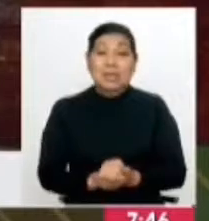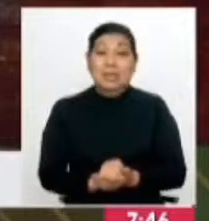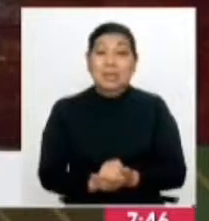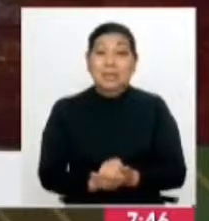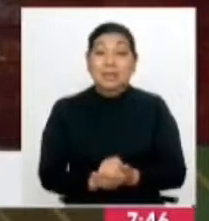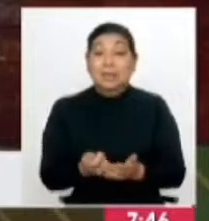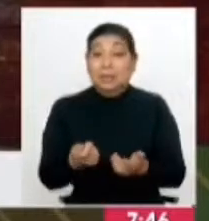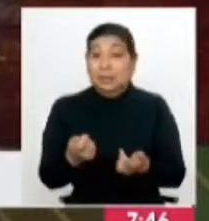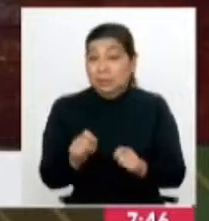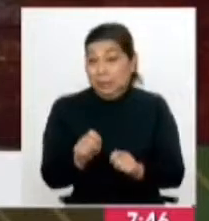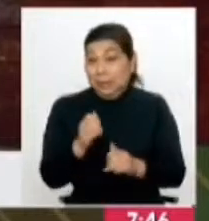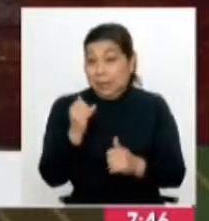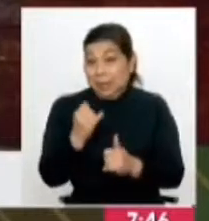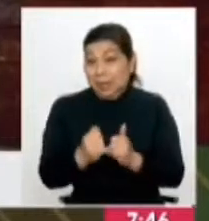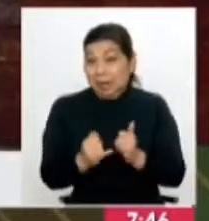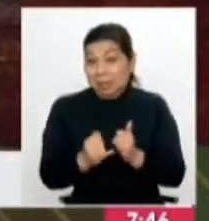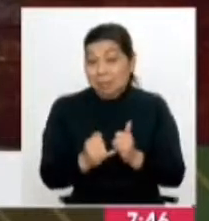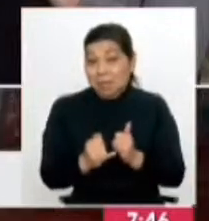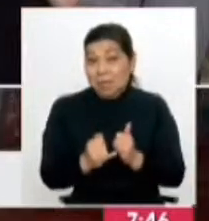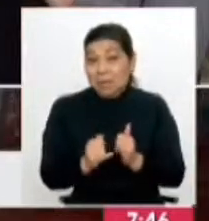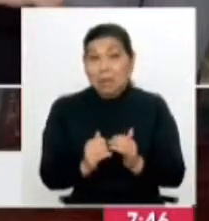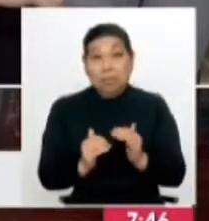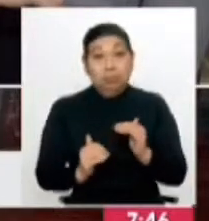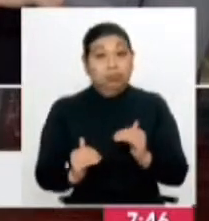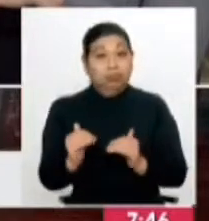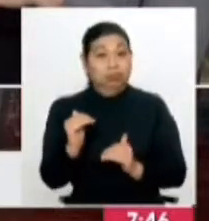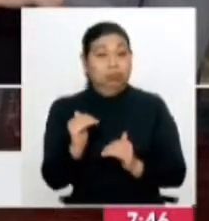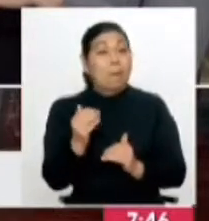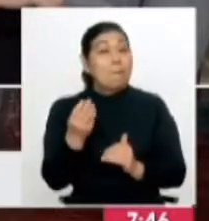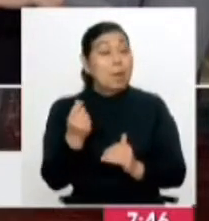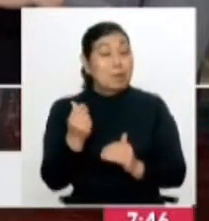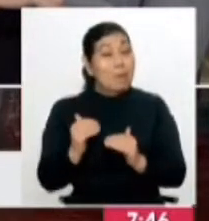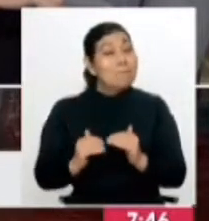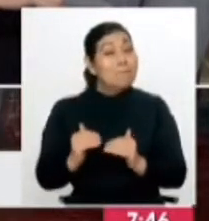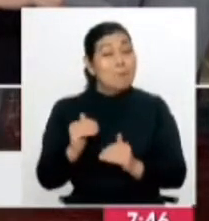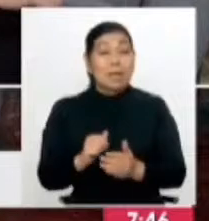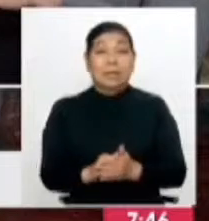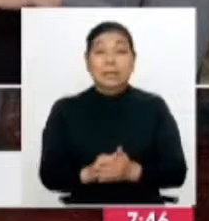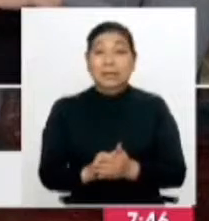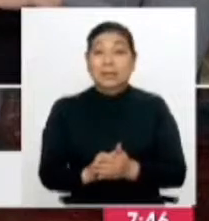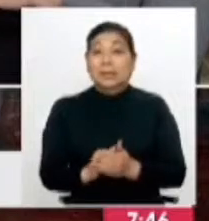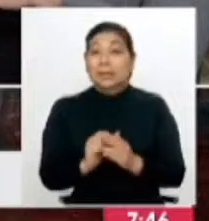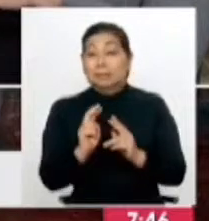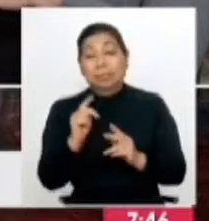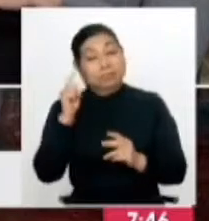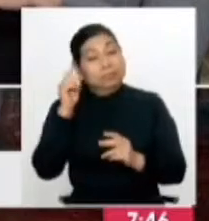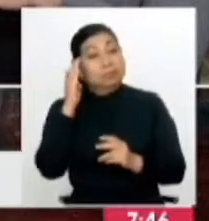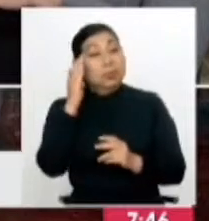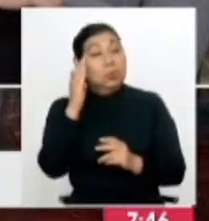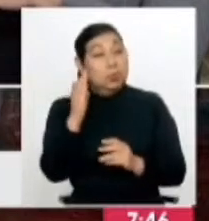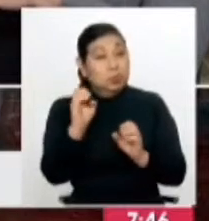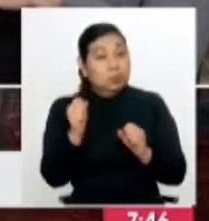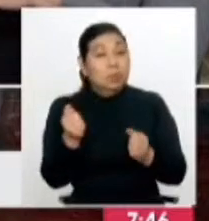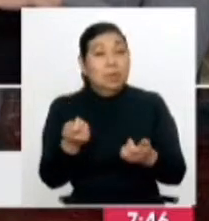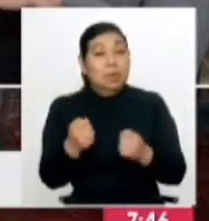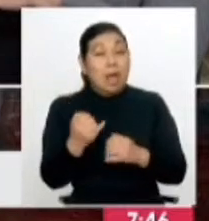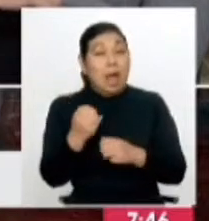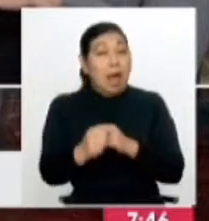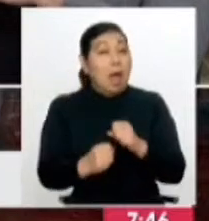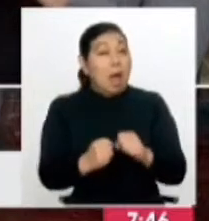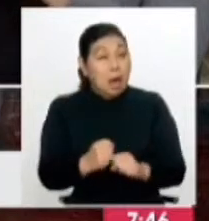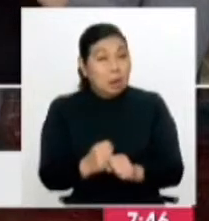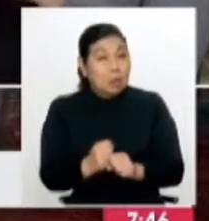sea, al cierre de julio ya hemos superado casi ampliamente, y un poco la expectativa nuestra es poder cerrar el